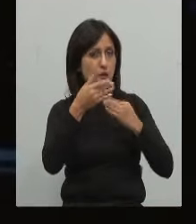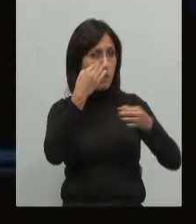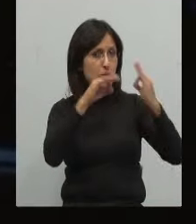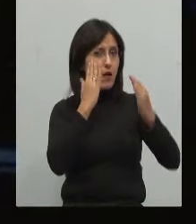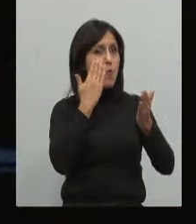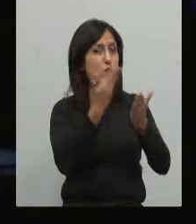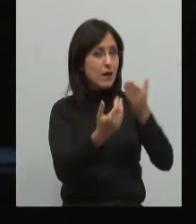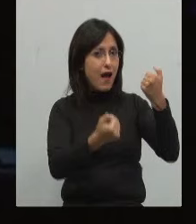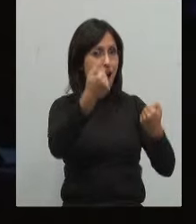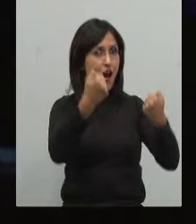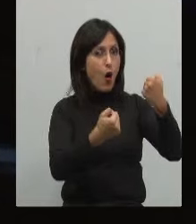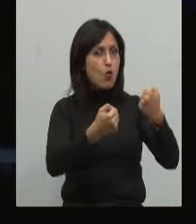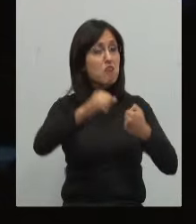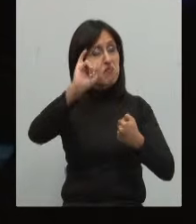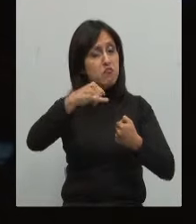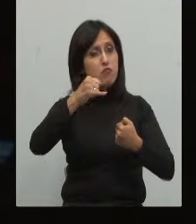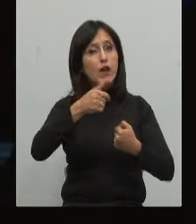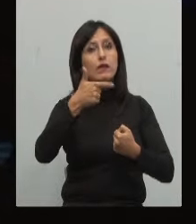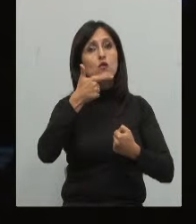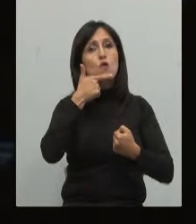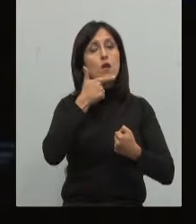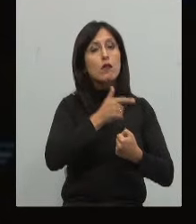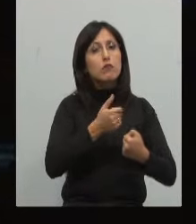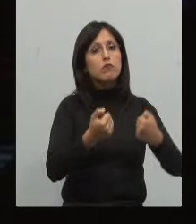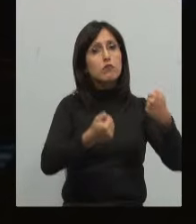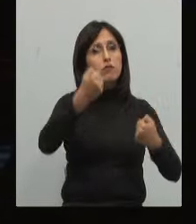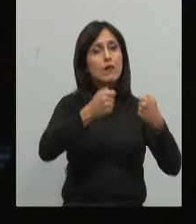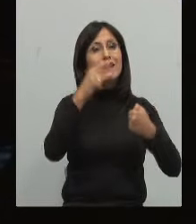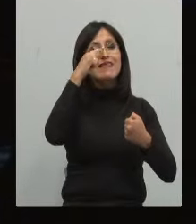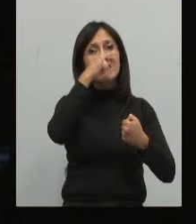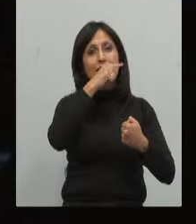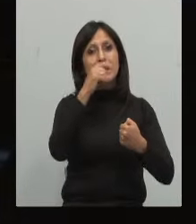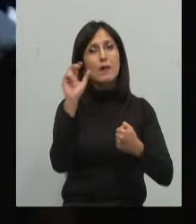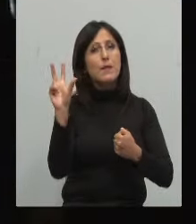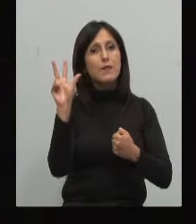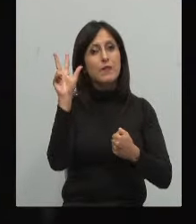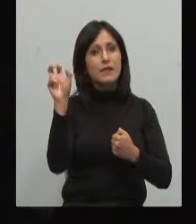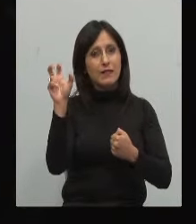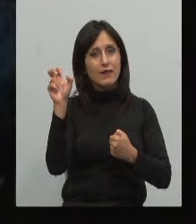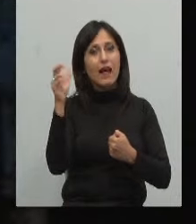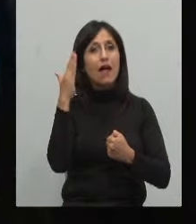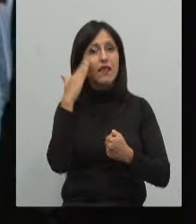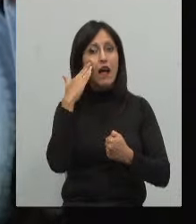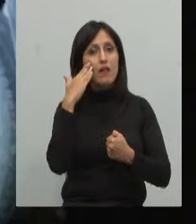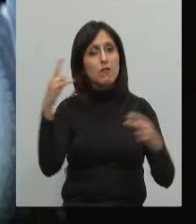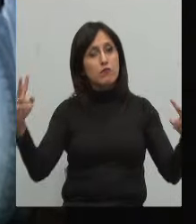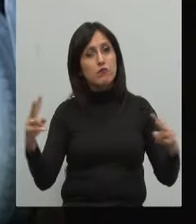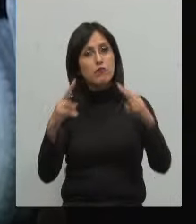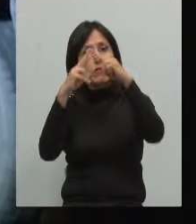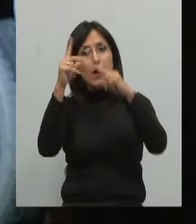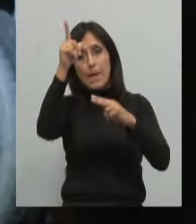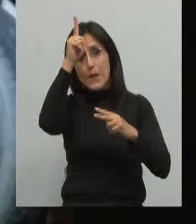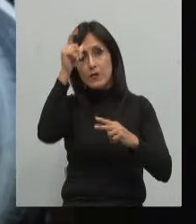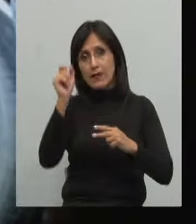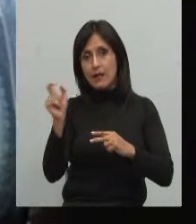Carmen. Y él confiado asistió a la cita para poder vender su auto, que ya